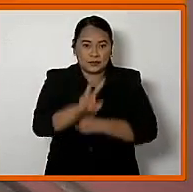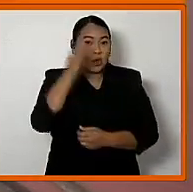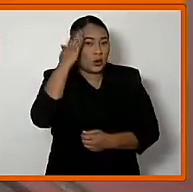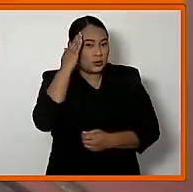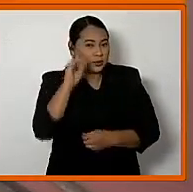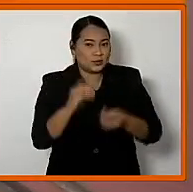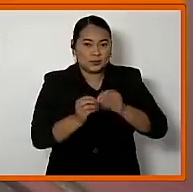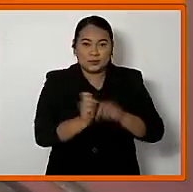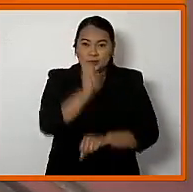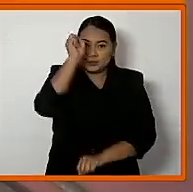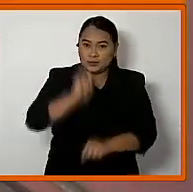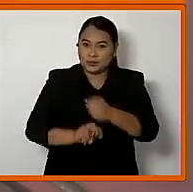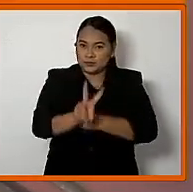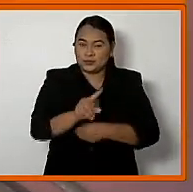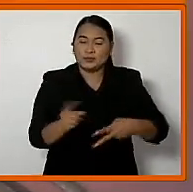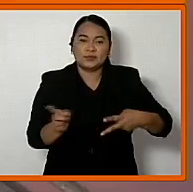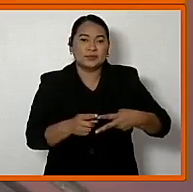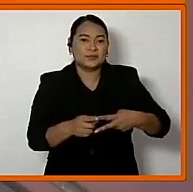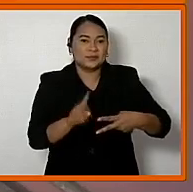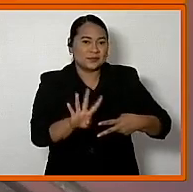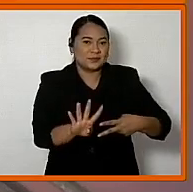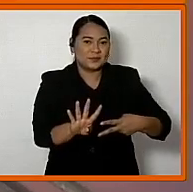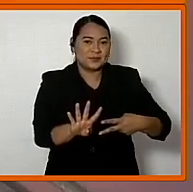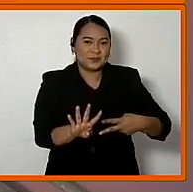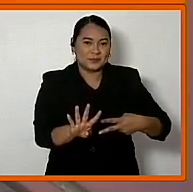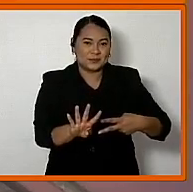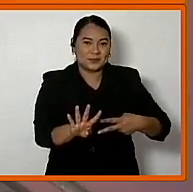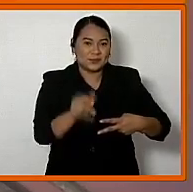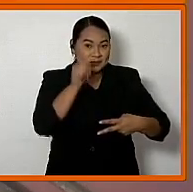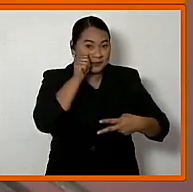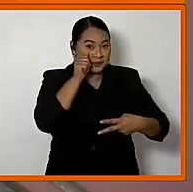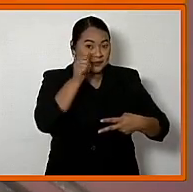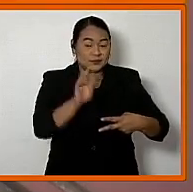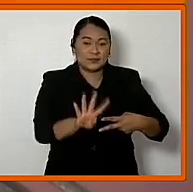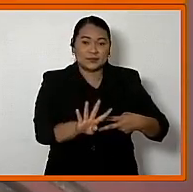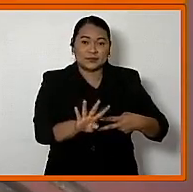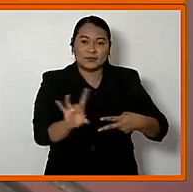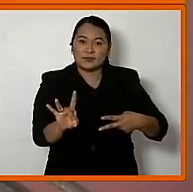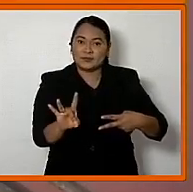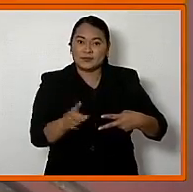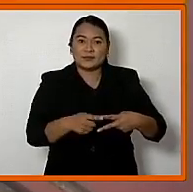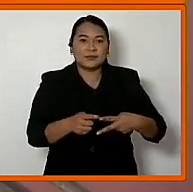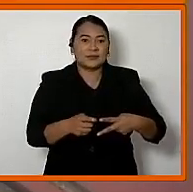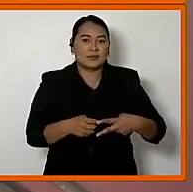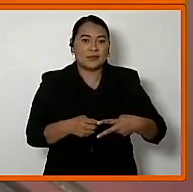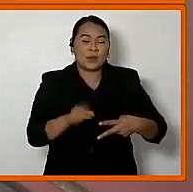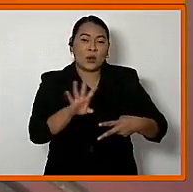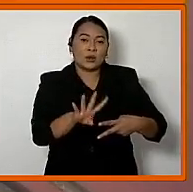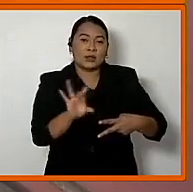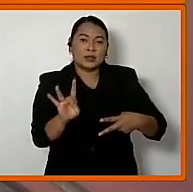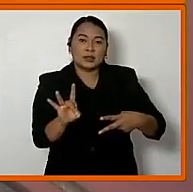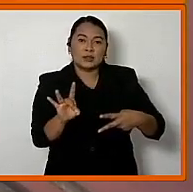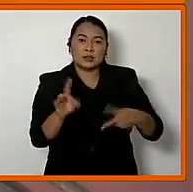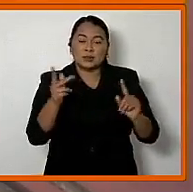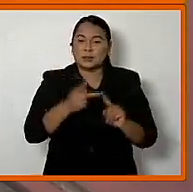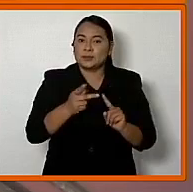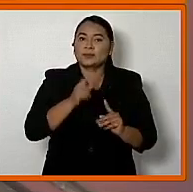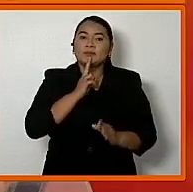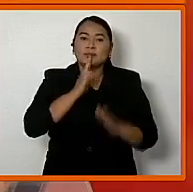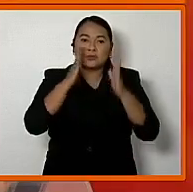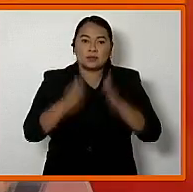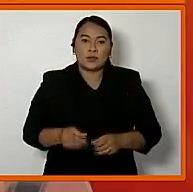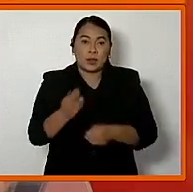primer dígito, este es el 4. Segundo dígito, atentos porque este es el 8. El número favorecido es el 48 con su catrachada